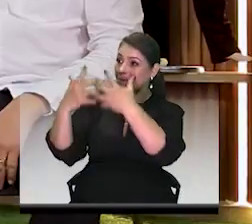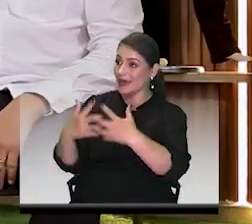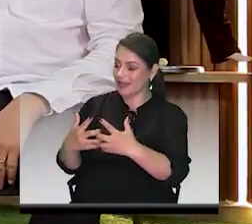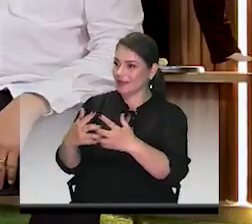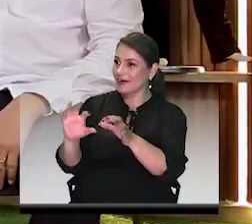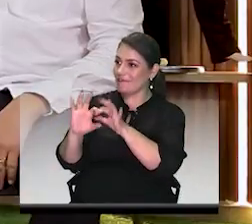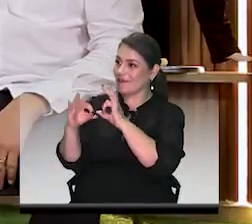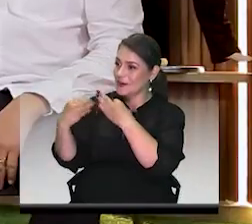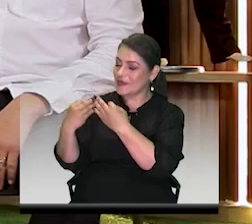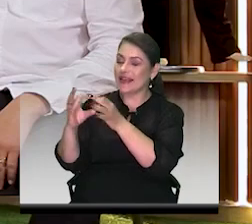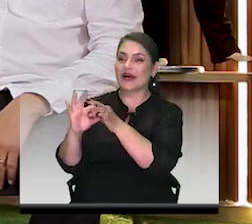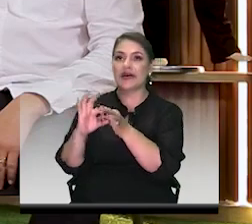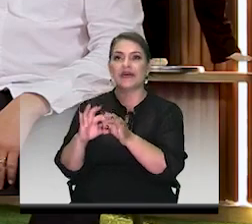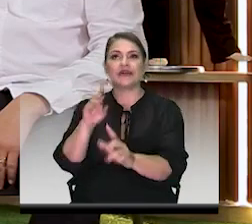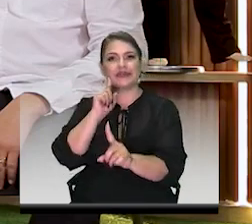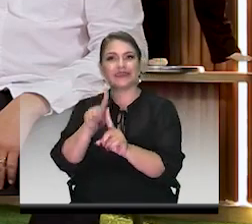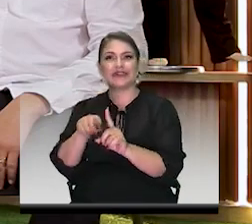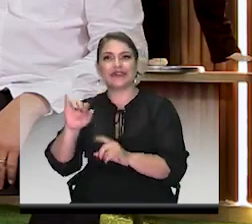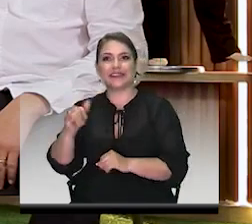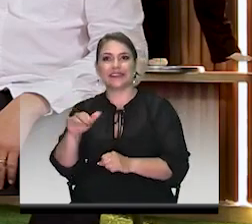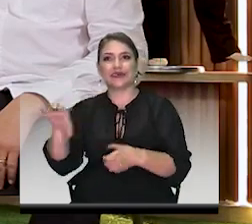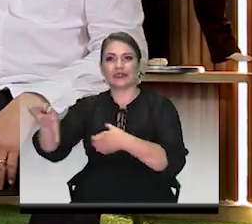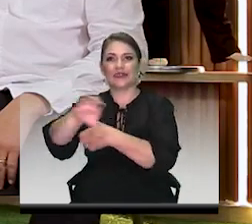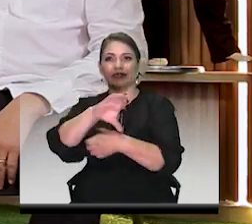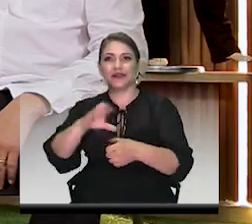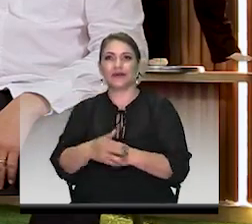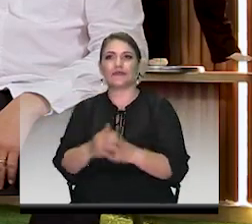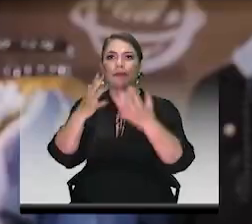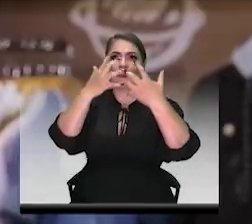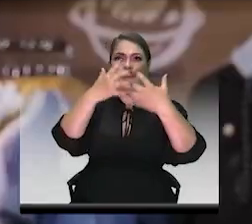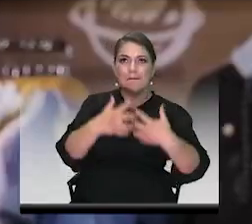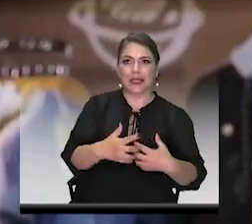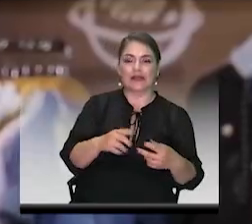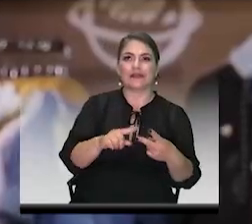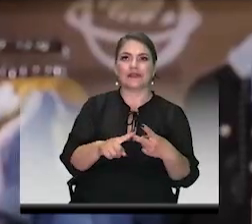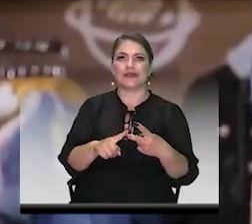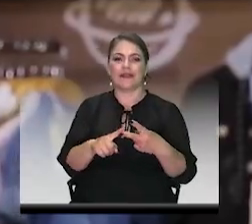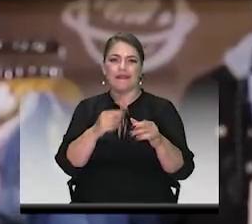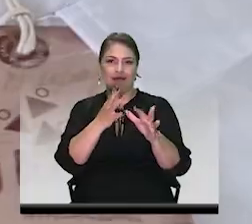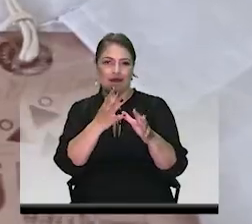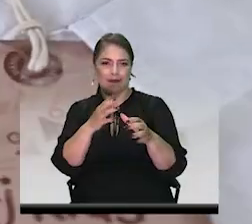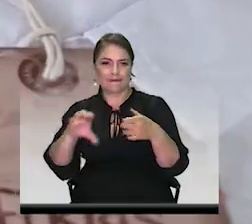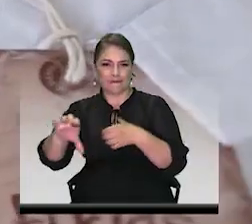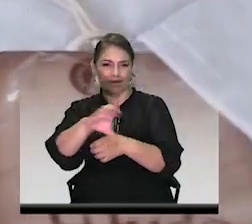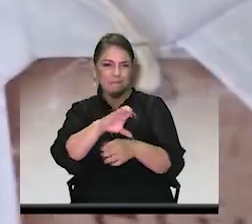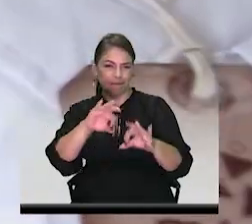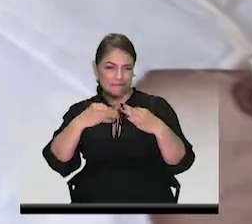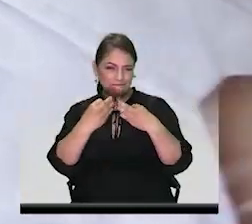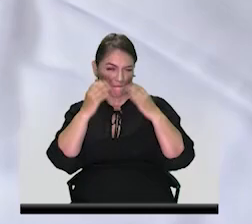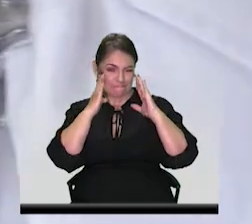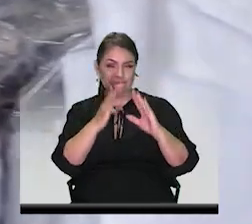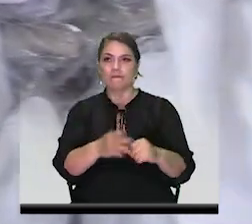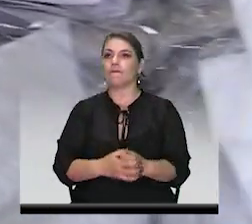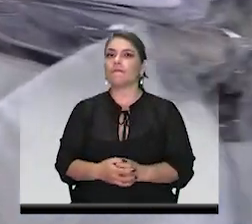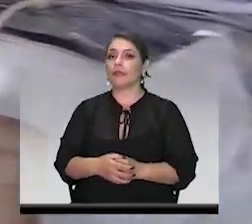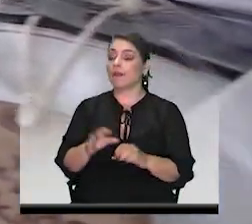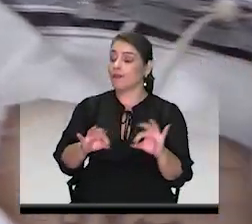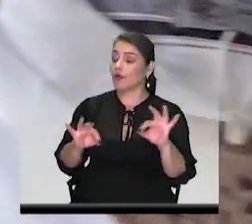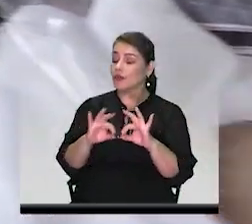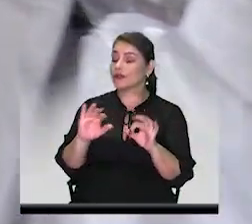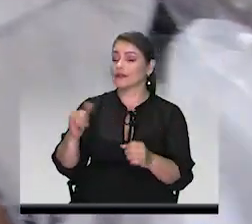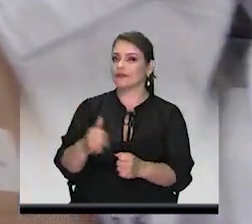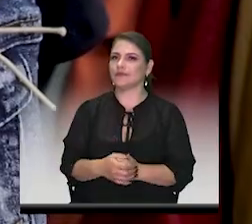la apuesta que le ha hecho nuestra ciudad a las empresas, Itagüí, ciudad para la familia. Eso es muy importante para nosotros. ¿Cómo